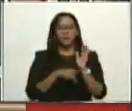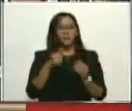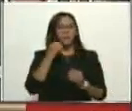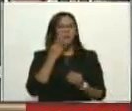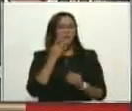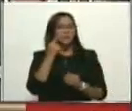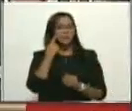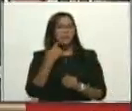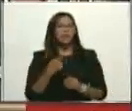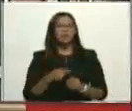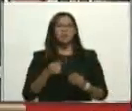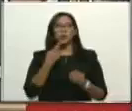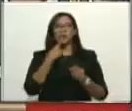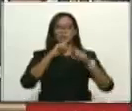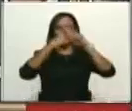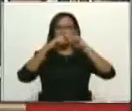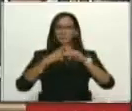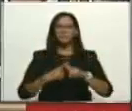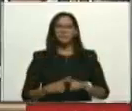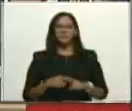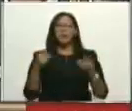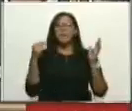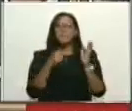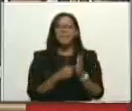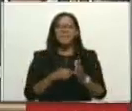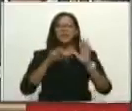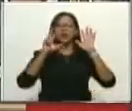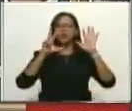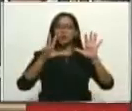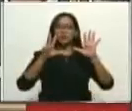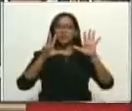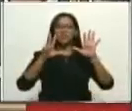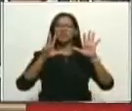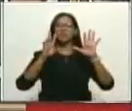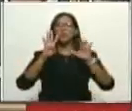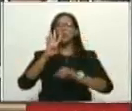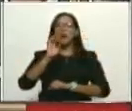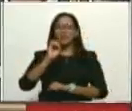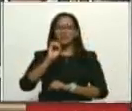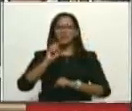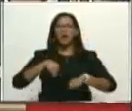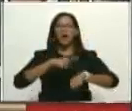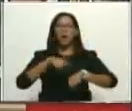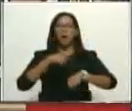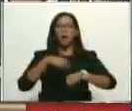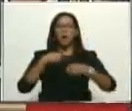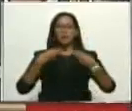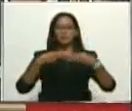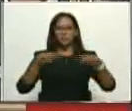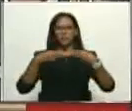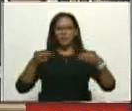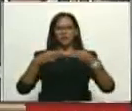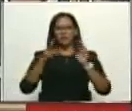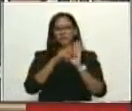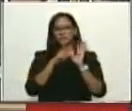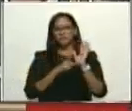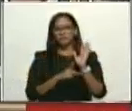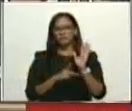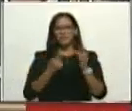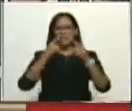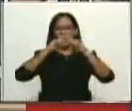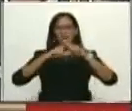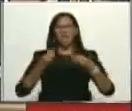eso dice aquí, según lo que sacan estas cuentas, 1.890 horas al aire de programación. Eso da en